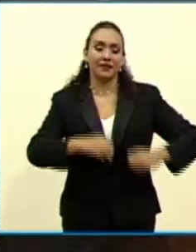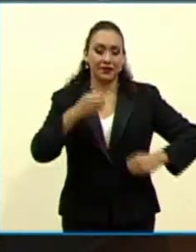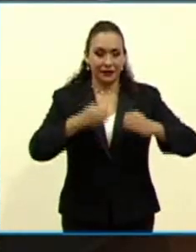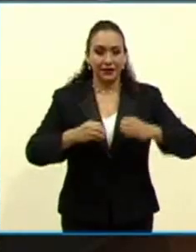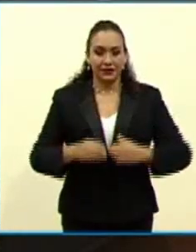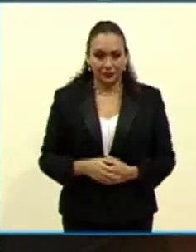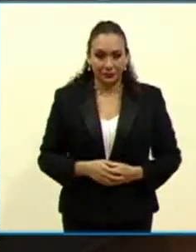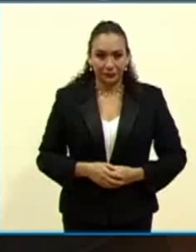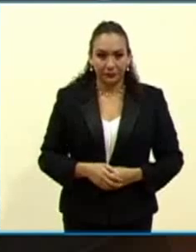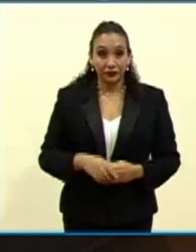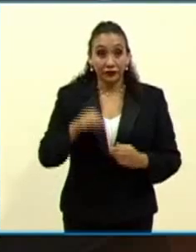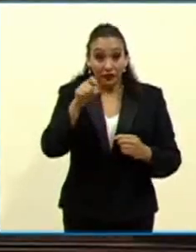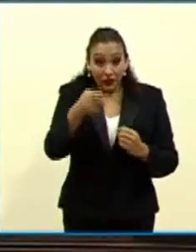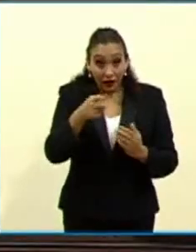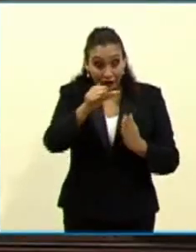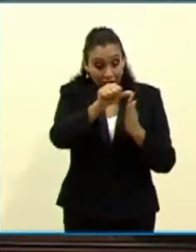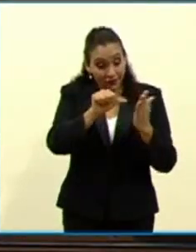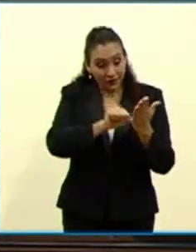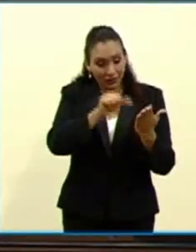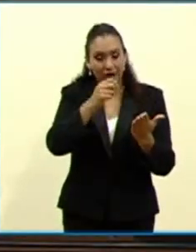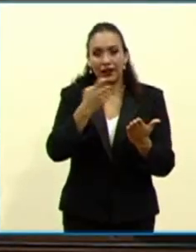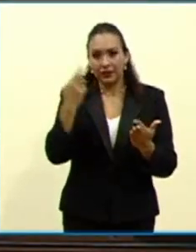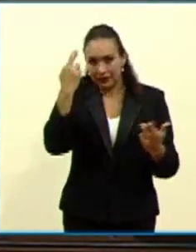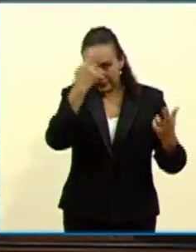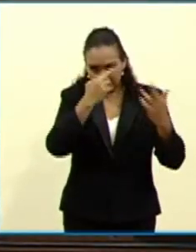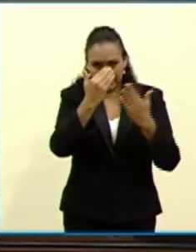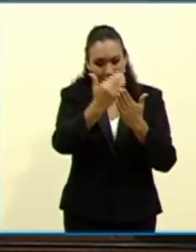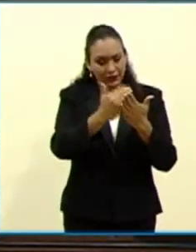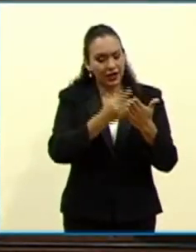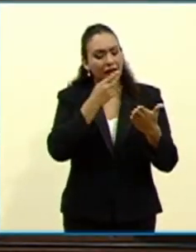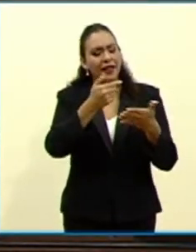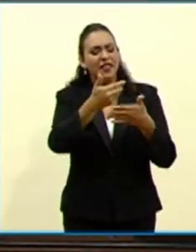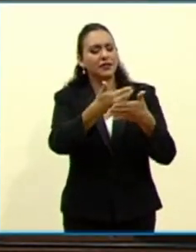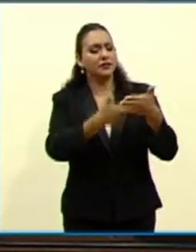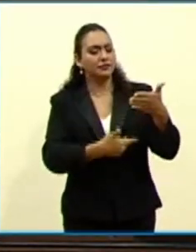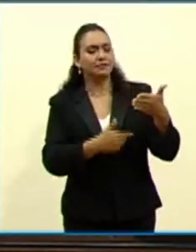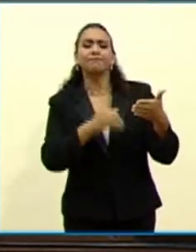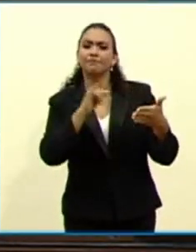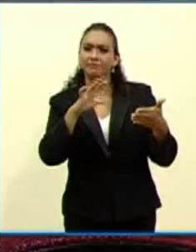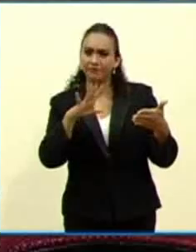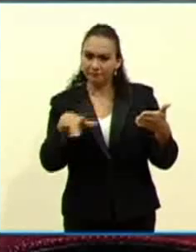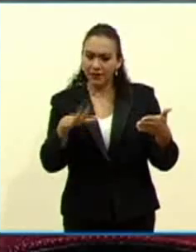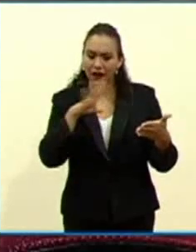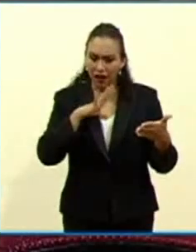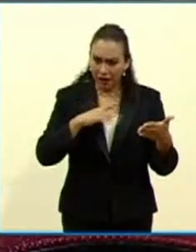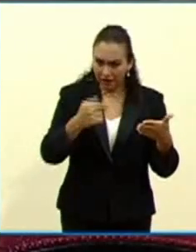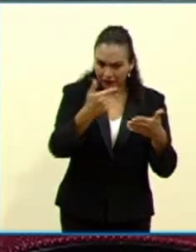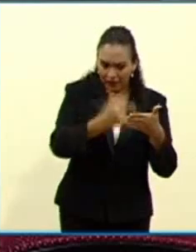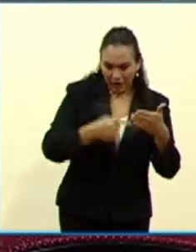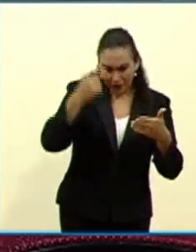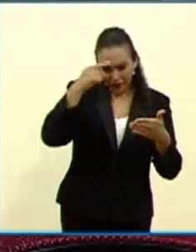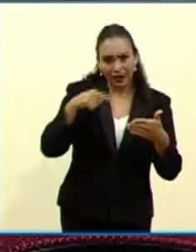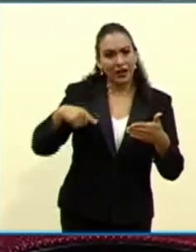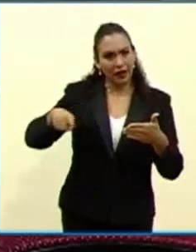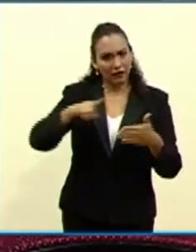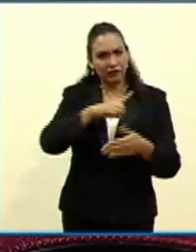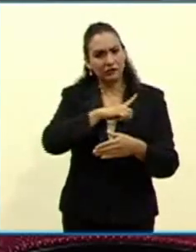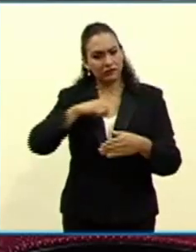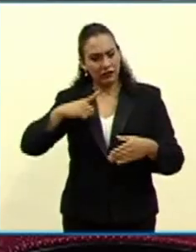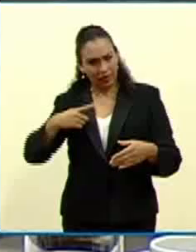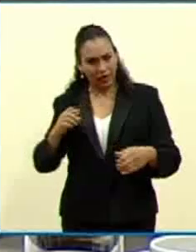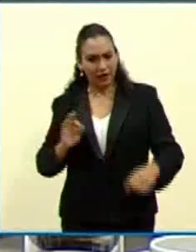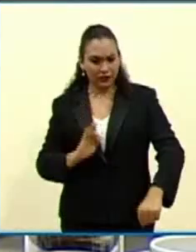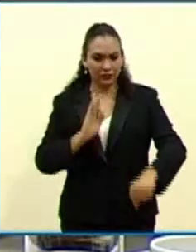Federación, artículo que el Pleno estimó le atribuye amplias facultades para velar por la autonomía e independencia de